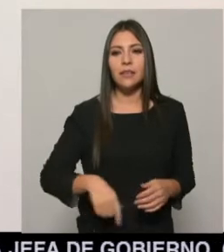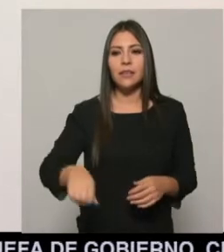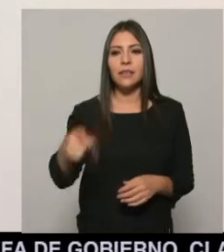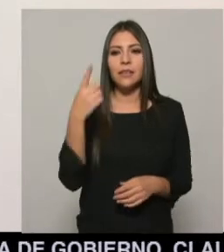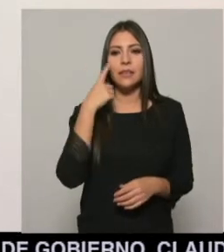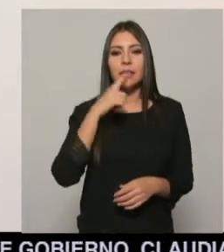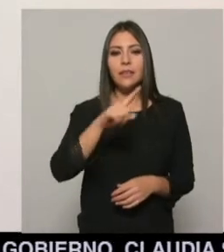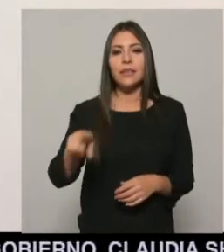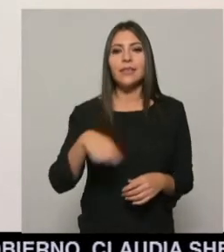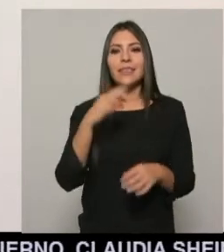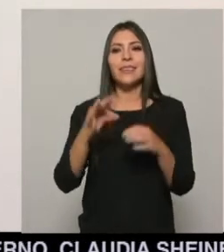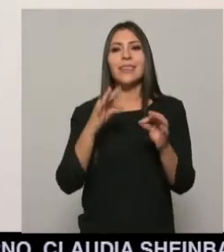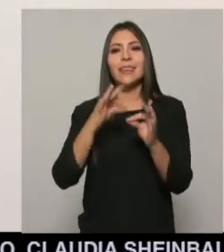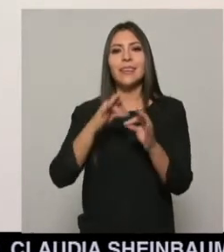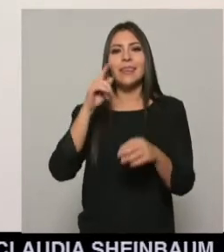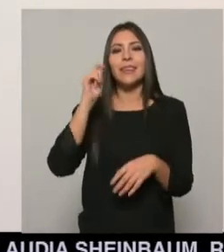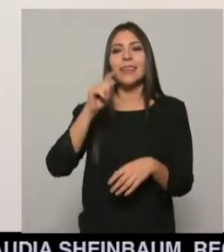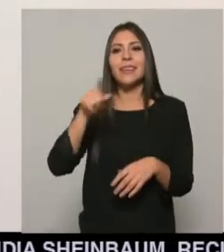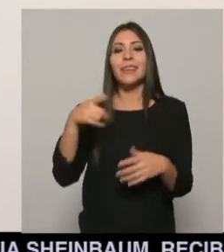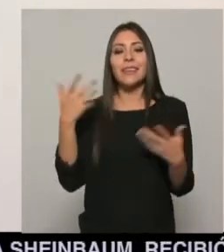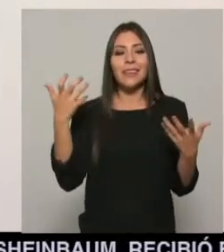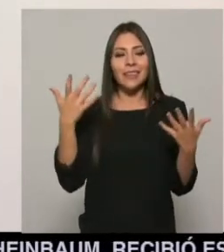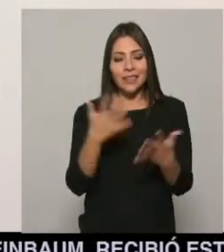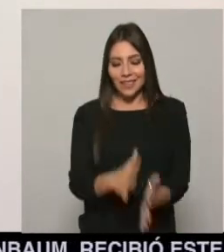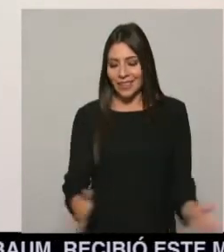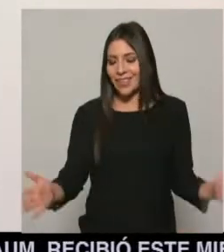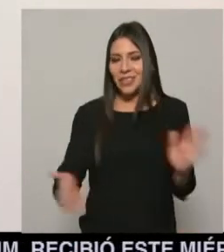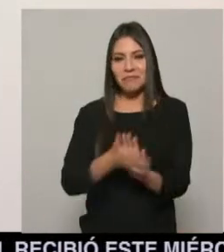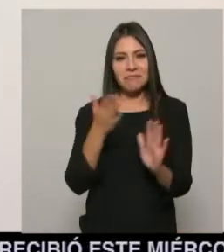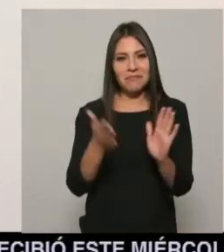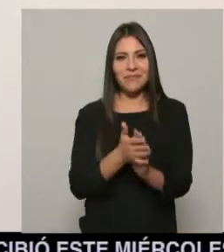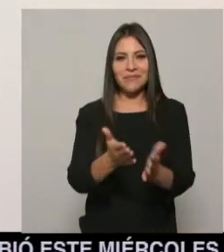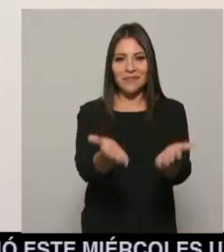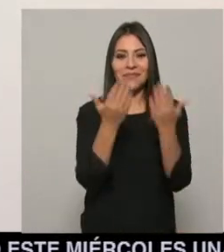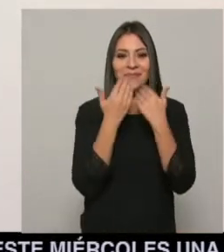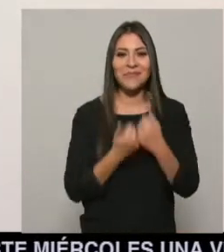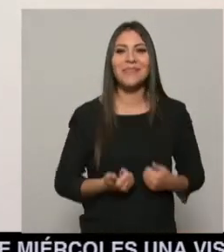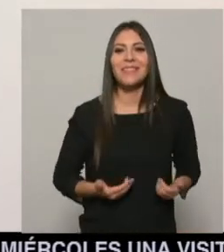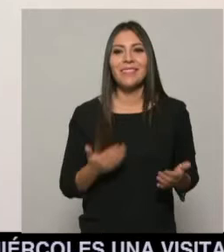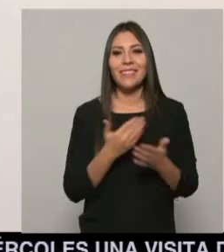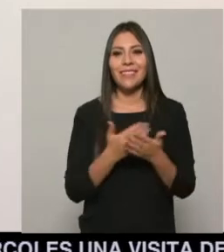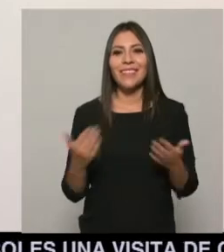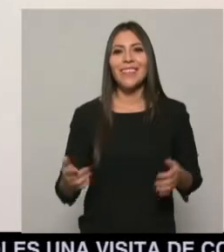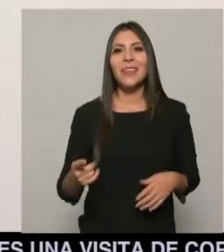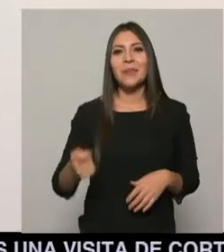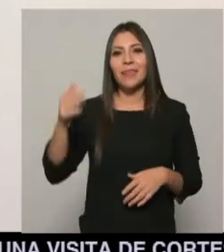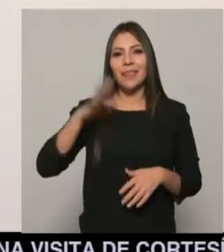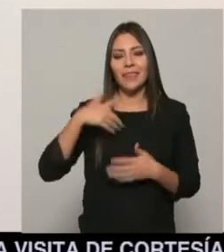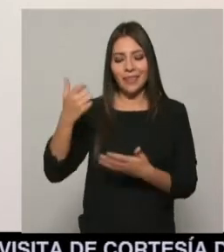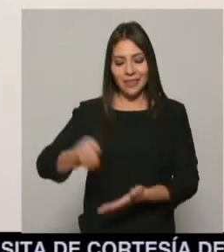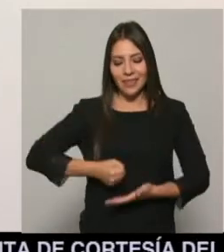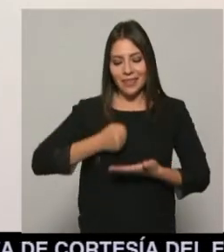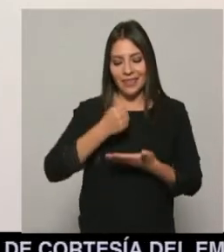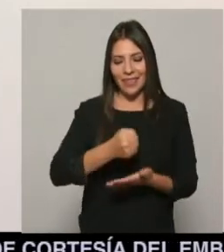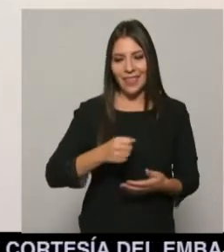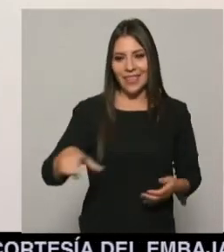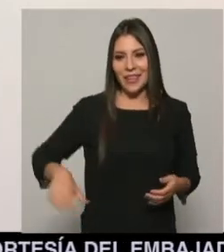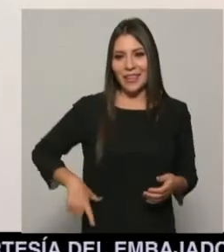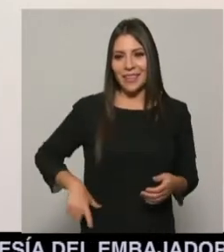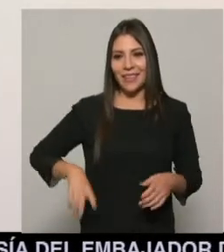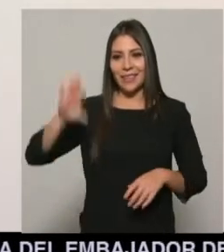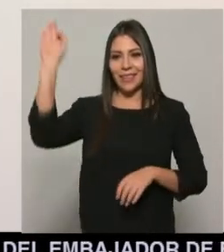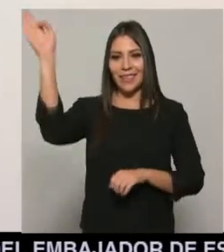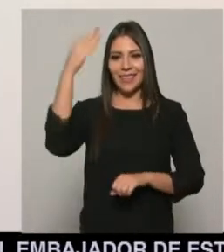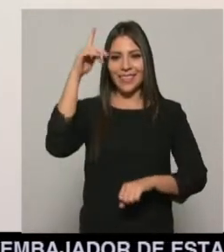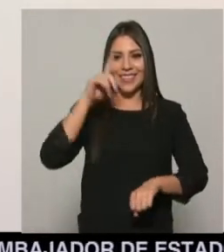manera puntual, no se ven grandes obras importantes, a pesar de que por primera vez llegan fondos federales de la Federación, como